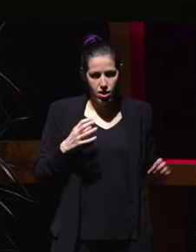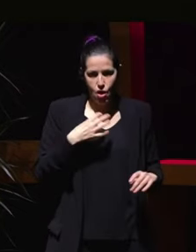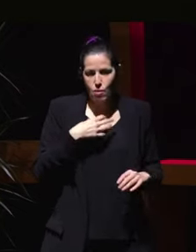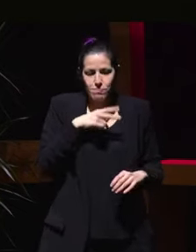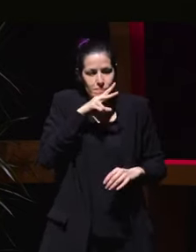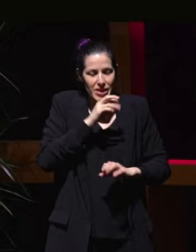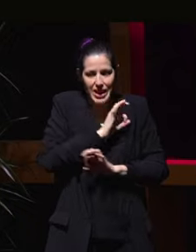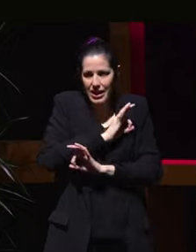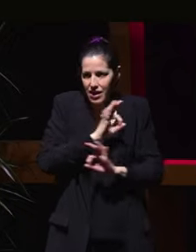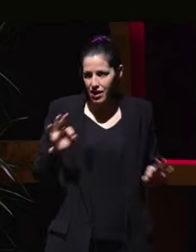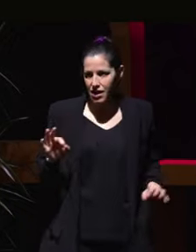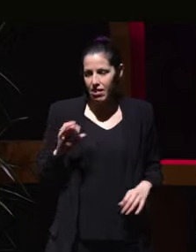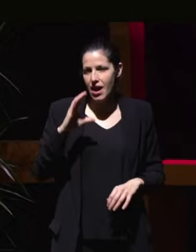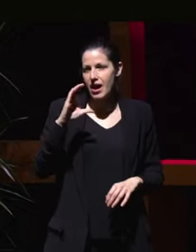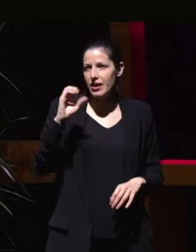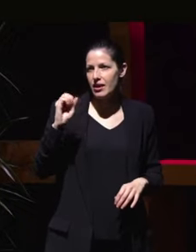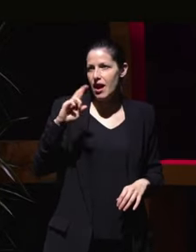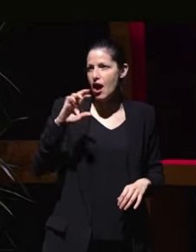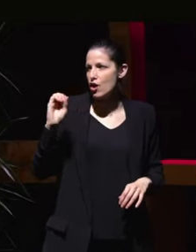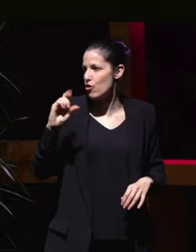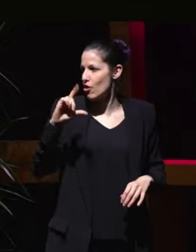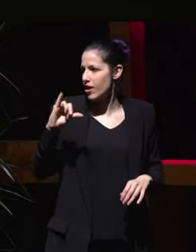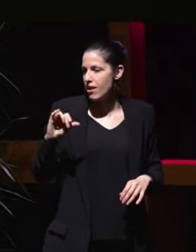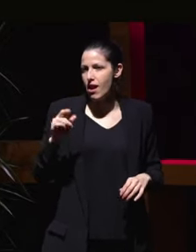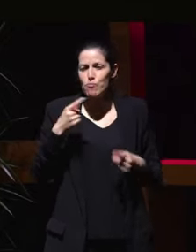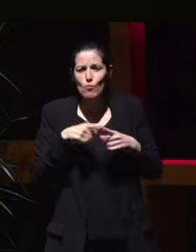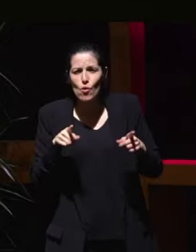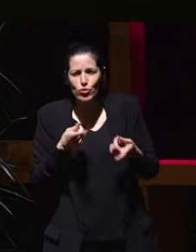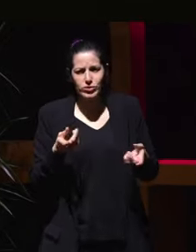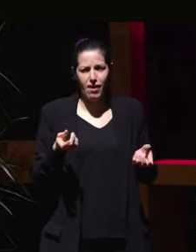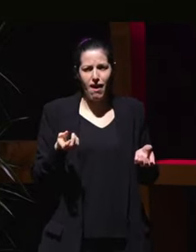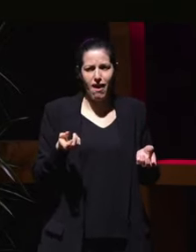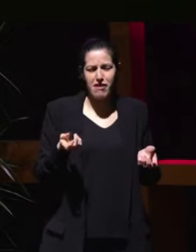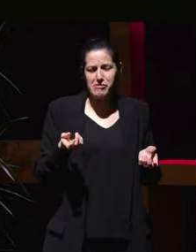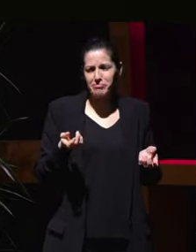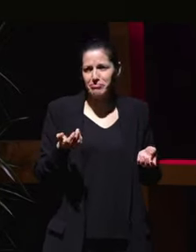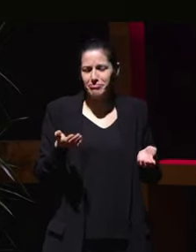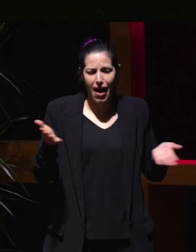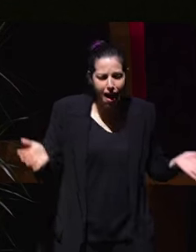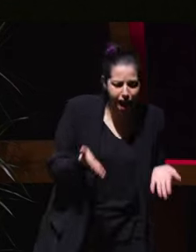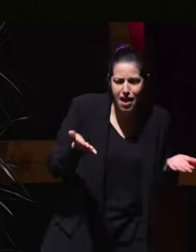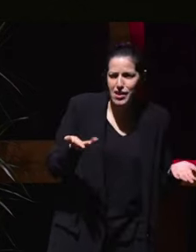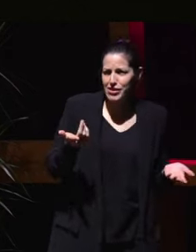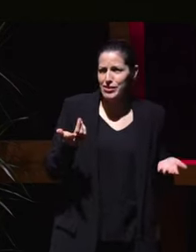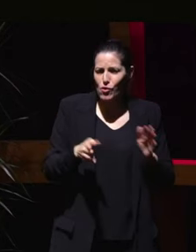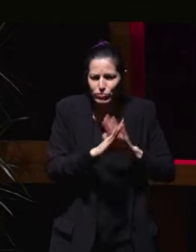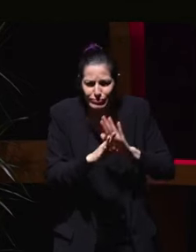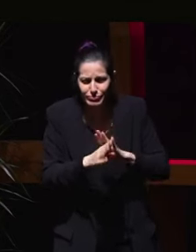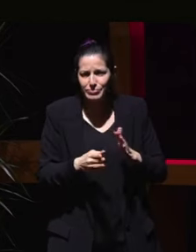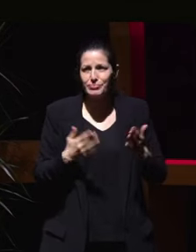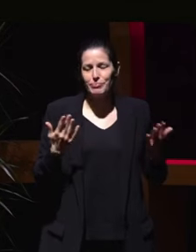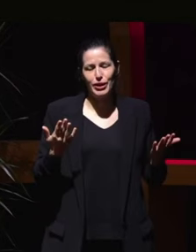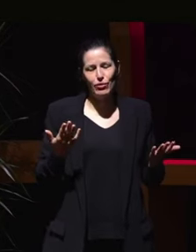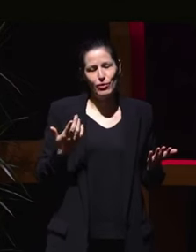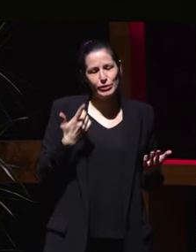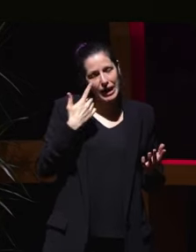palabra. Estaba Carolina, que puxo un pouco de música, saíu a decirme, vamos, que ti podes, seguimos adiante, pero realmente por eso